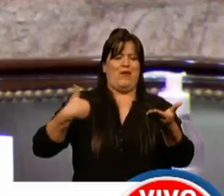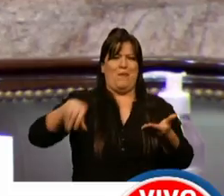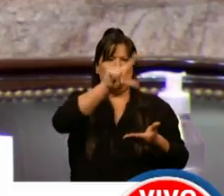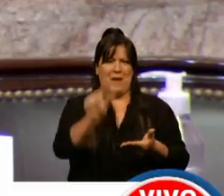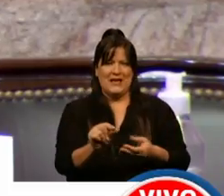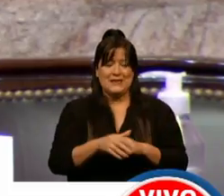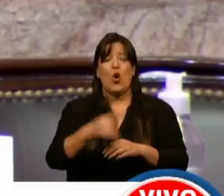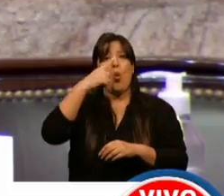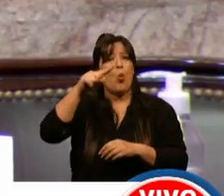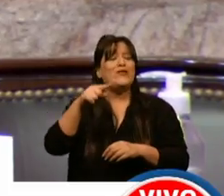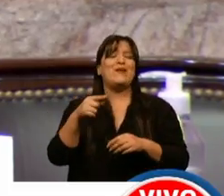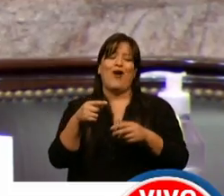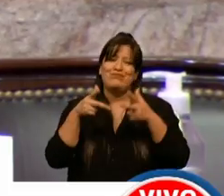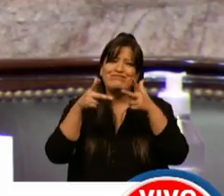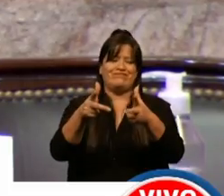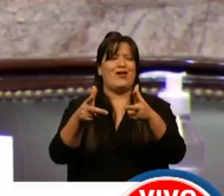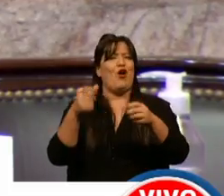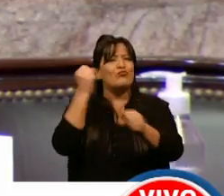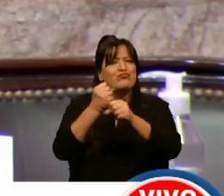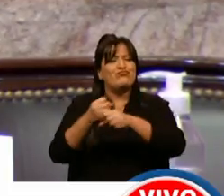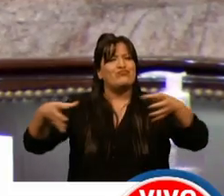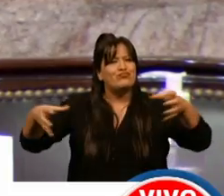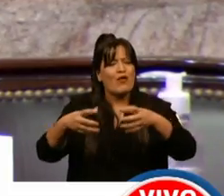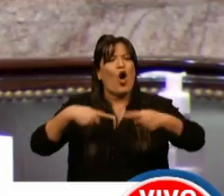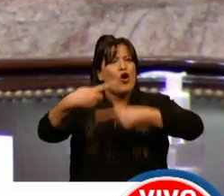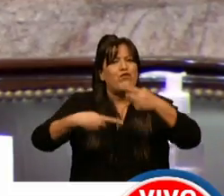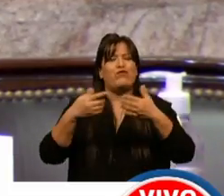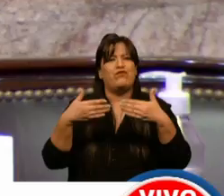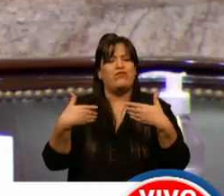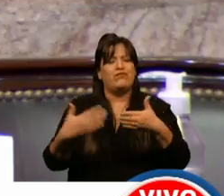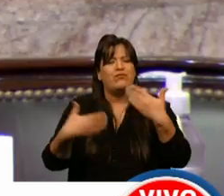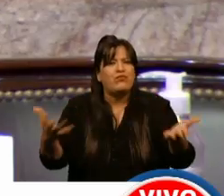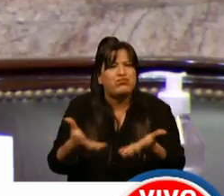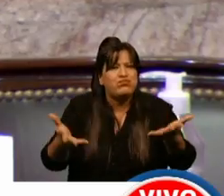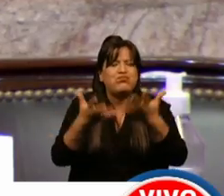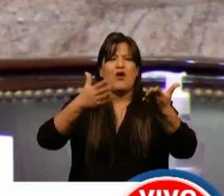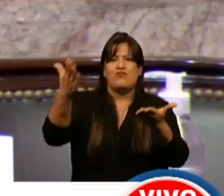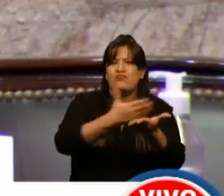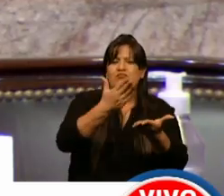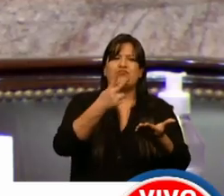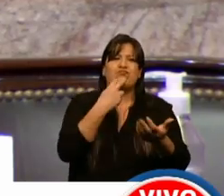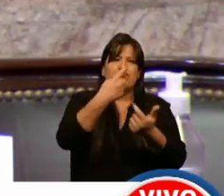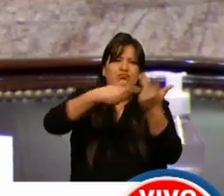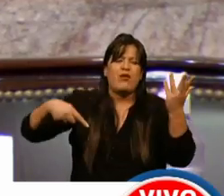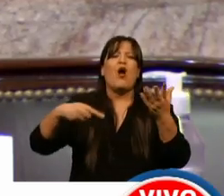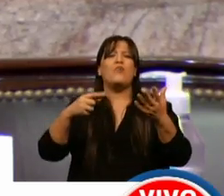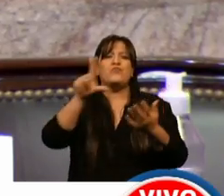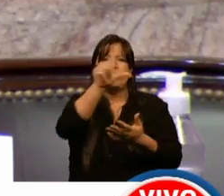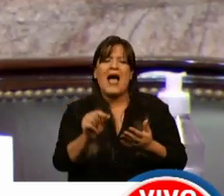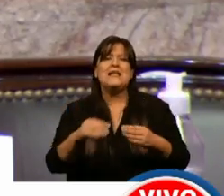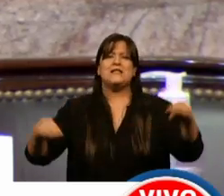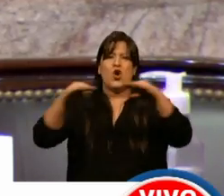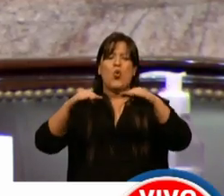a seguir trabajando en beneficios que fomenten la producción energética y el desarrollo de un país más justo solidario